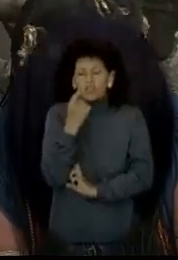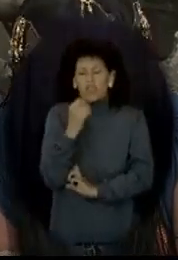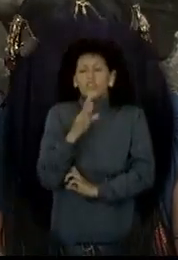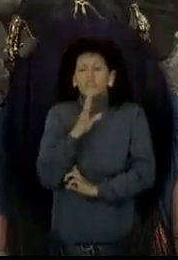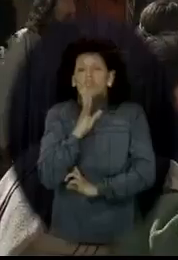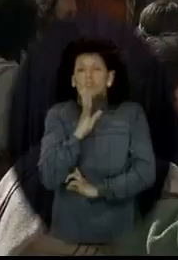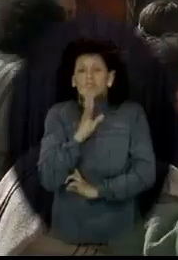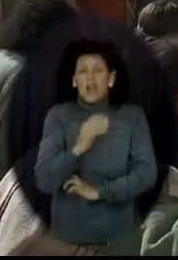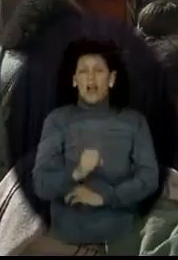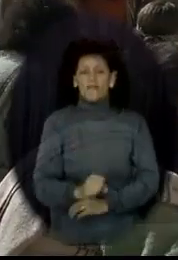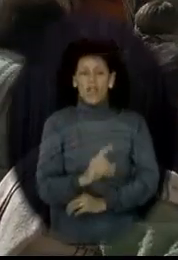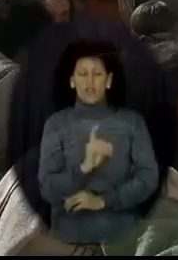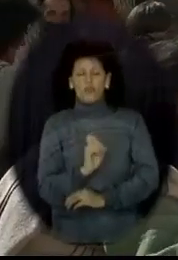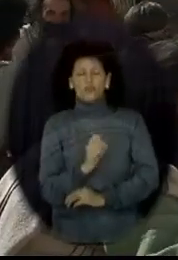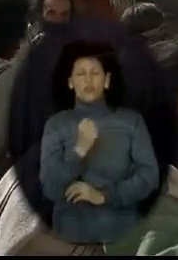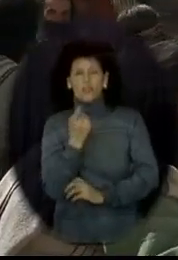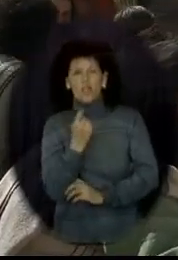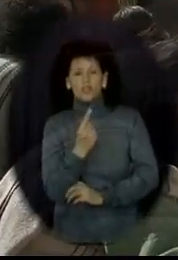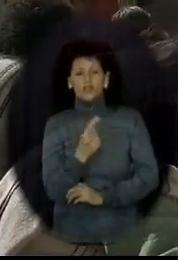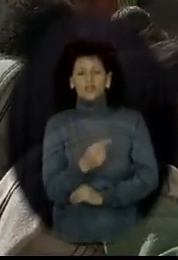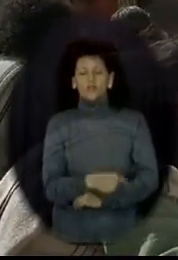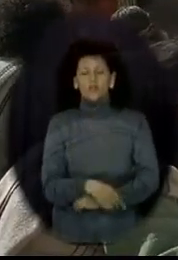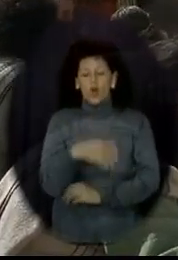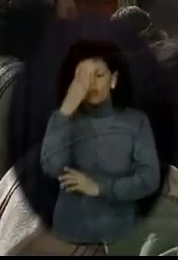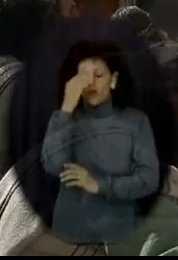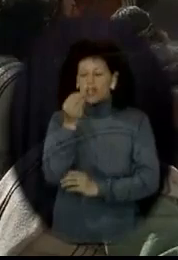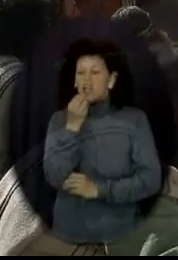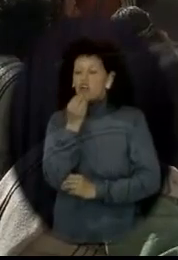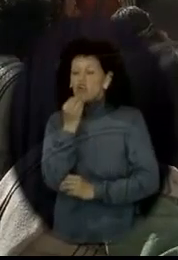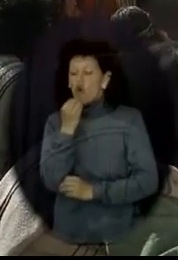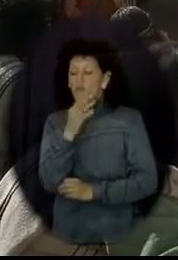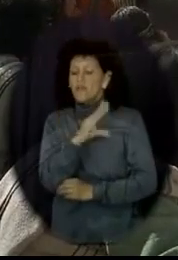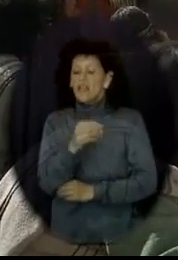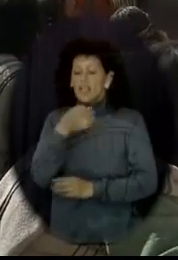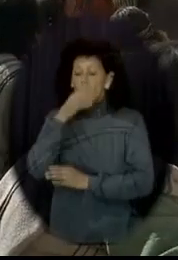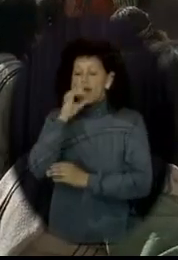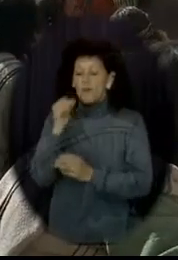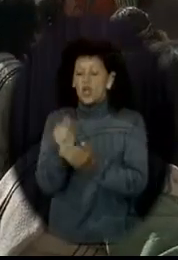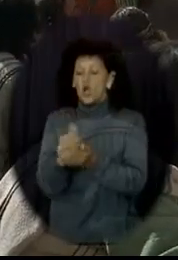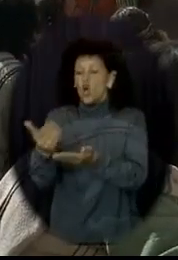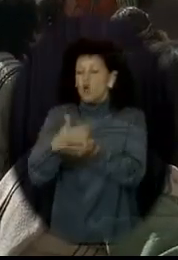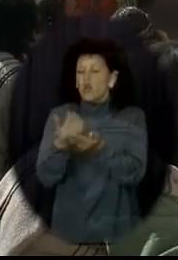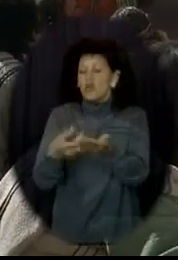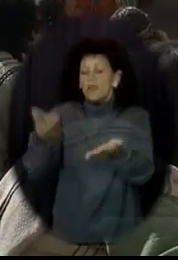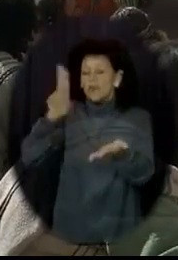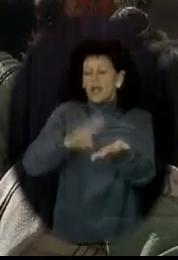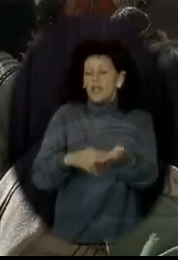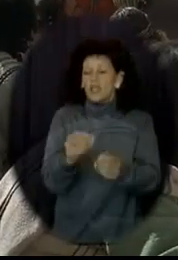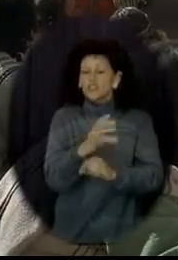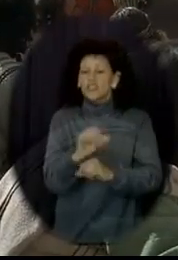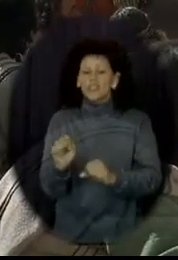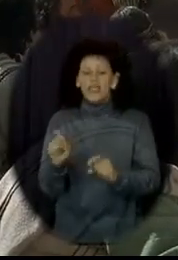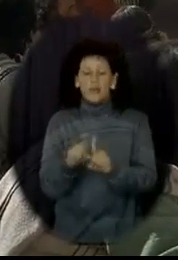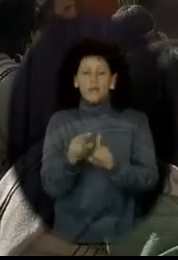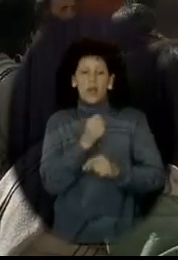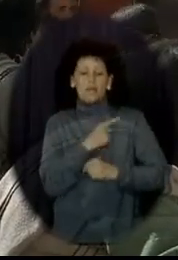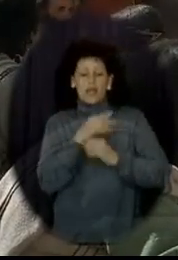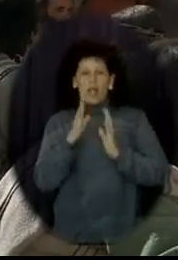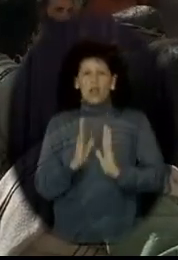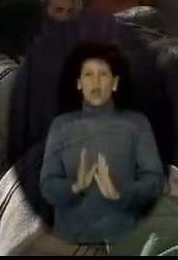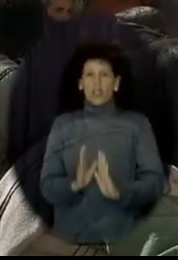qué hablas. ¿Por qué comen y beben con cobradores de impuestos y